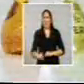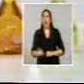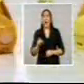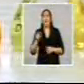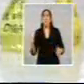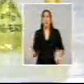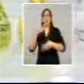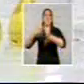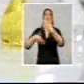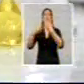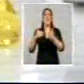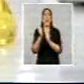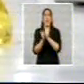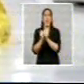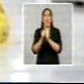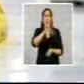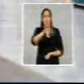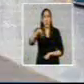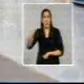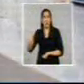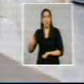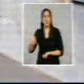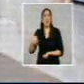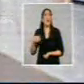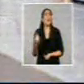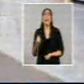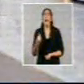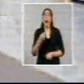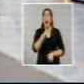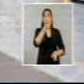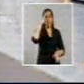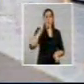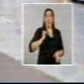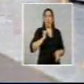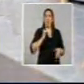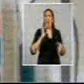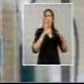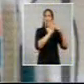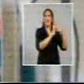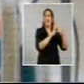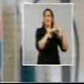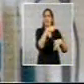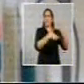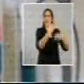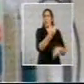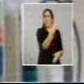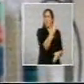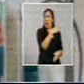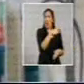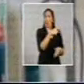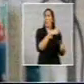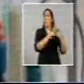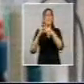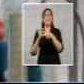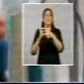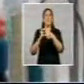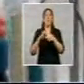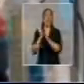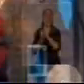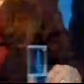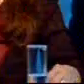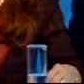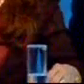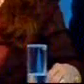industrial. Porque no hay fuerzas armadas grandes si no hay un país industrializado